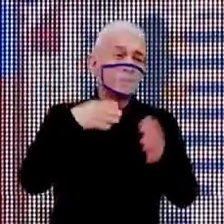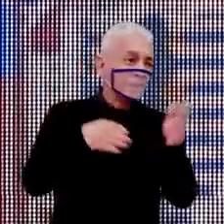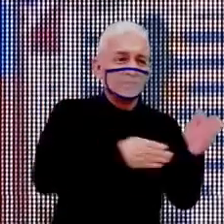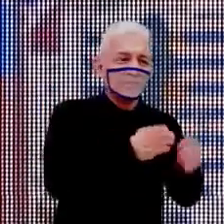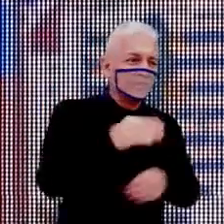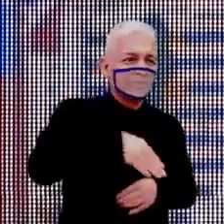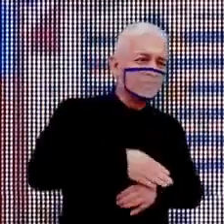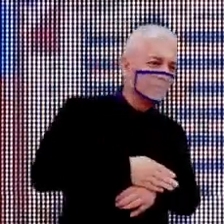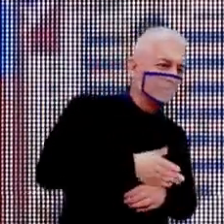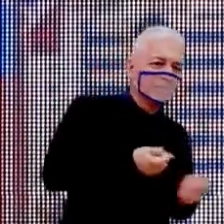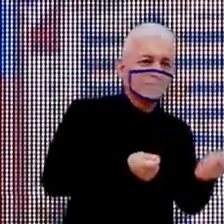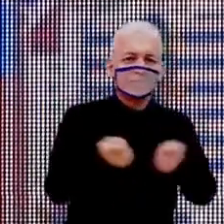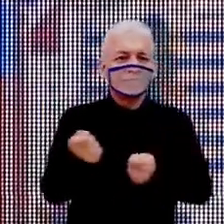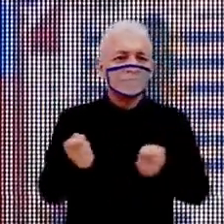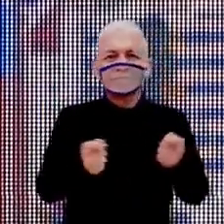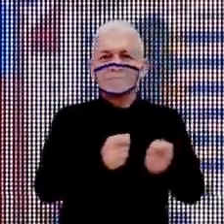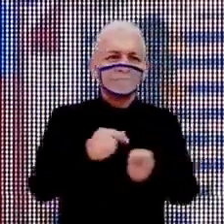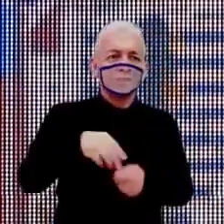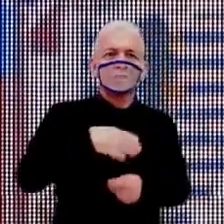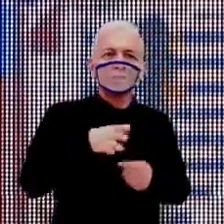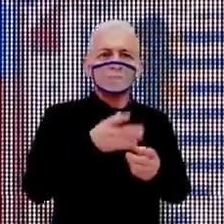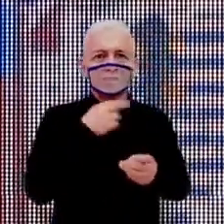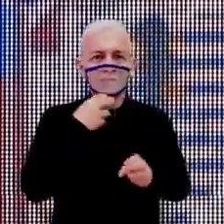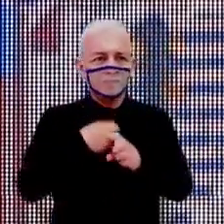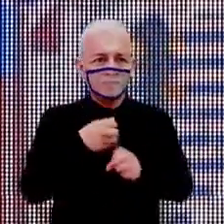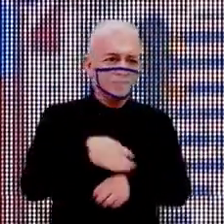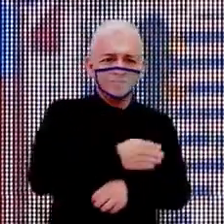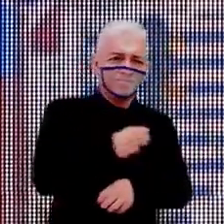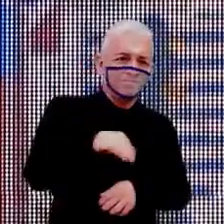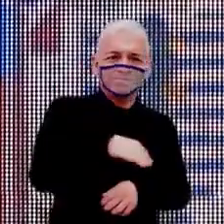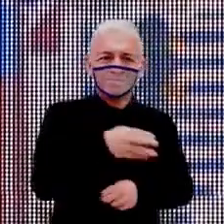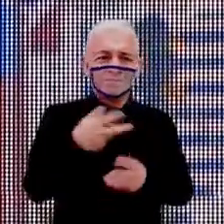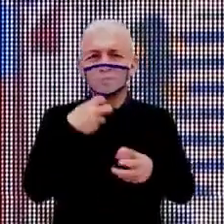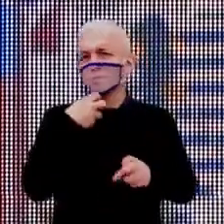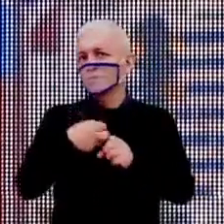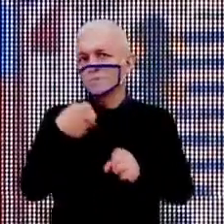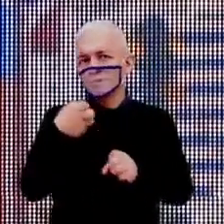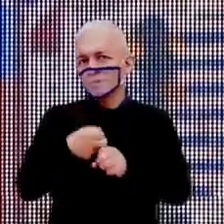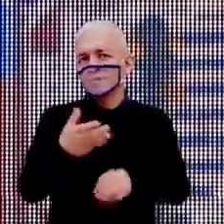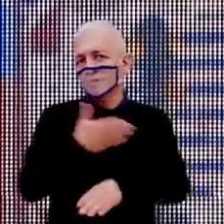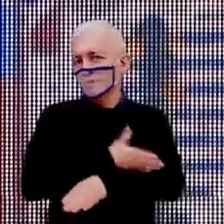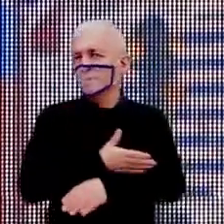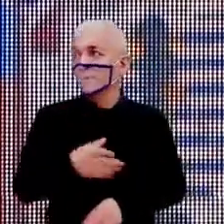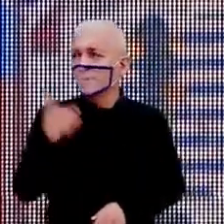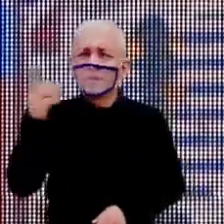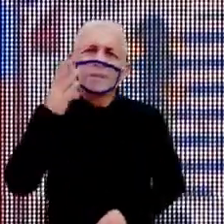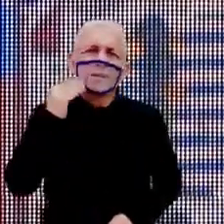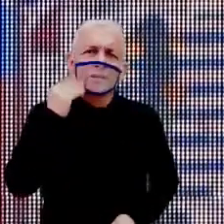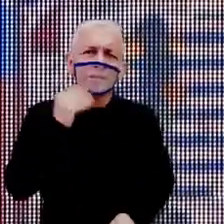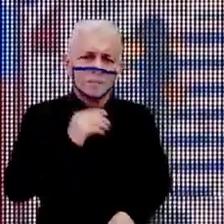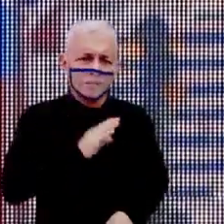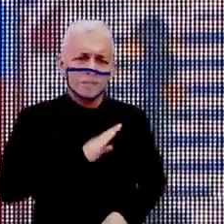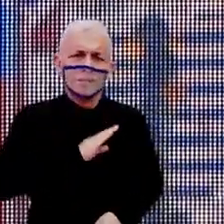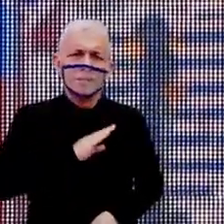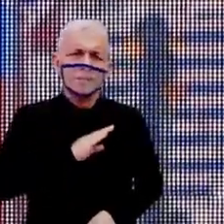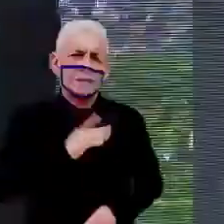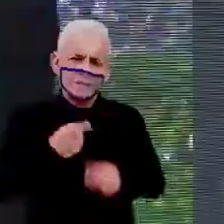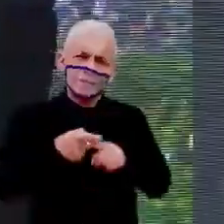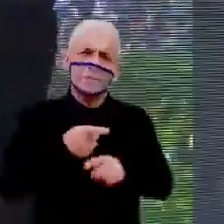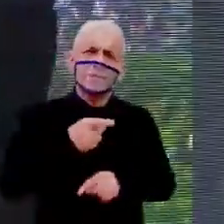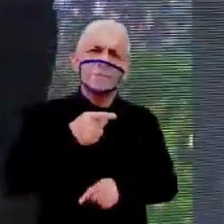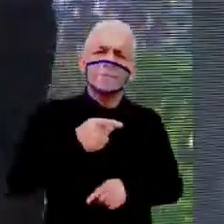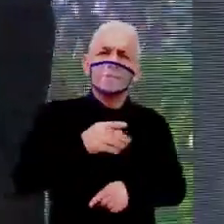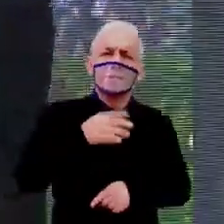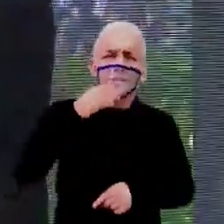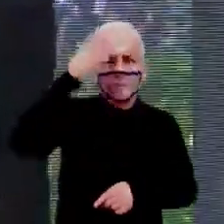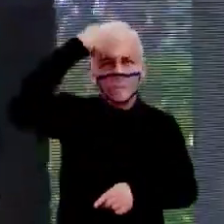medio día cruzando el barrio si es que salía del barrio. Hay una anécdota, Rafa. Yo, en mitad de la campaña, iba a la